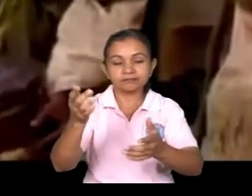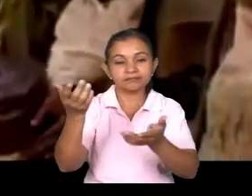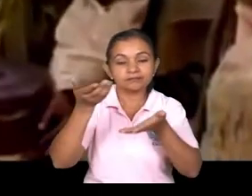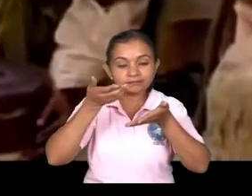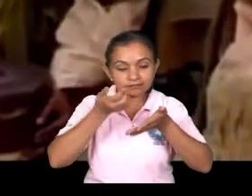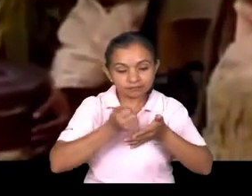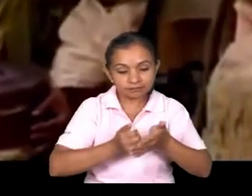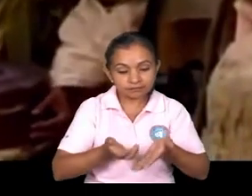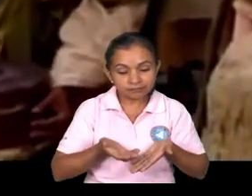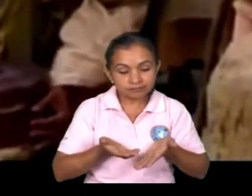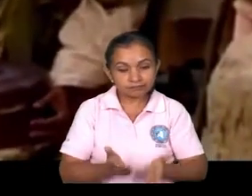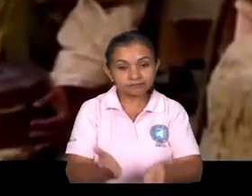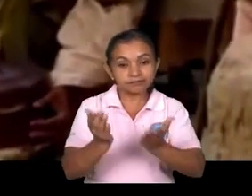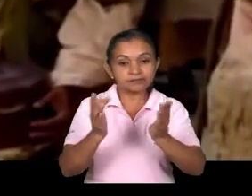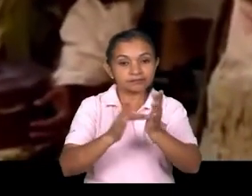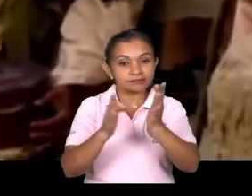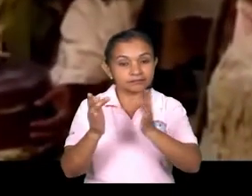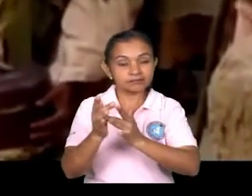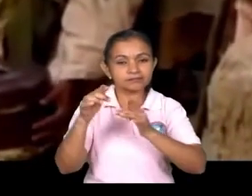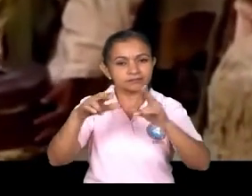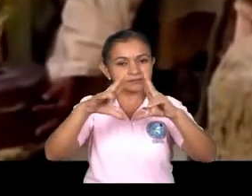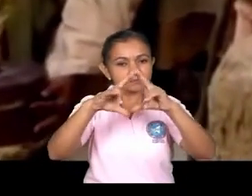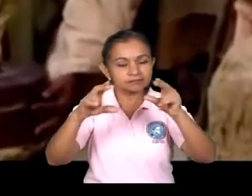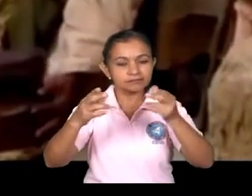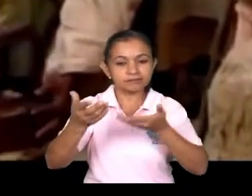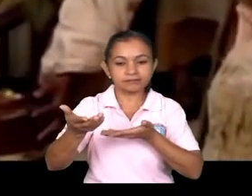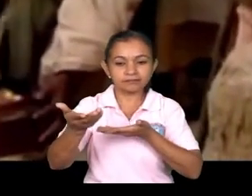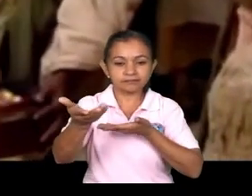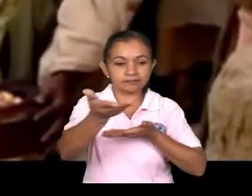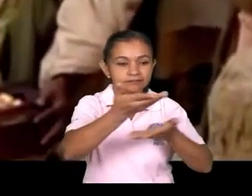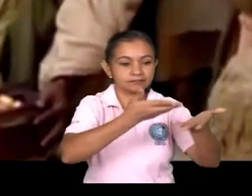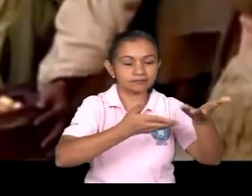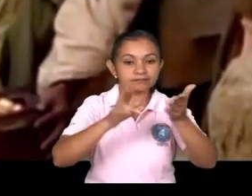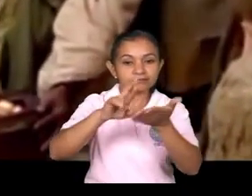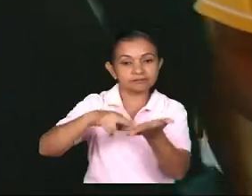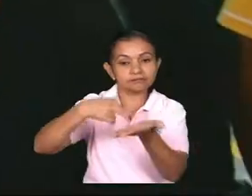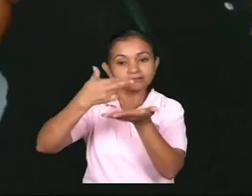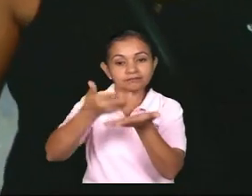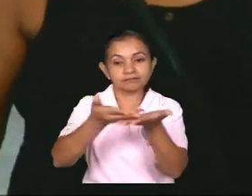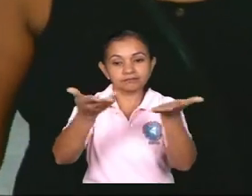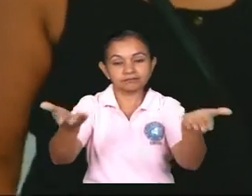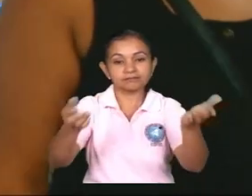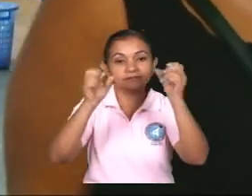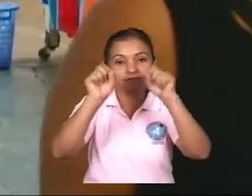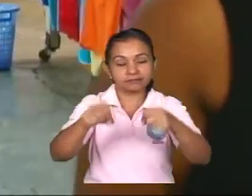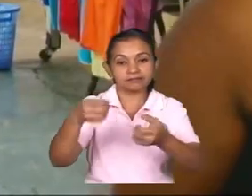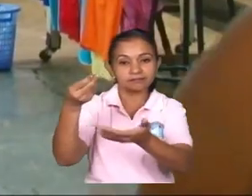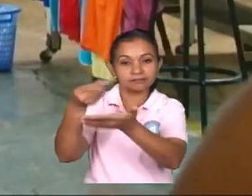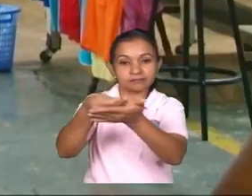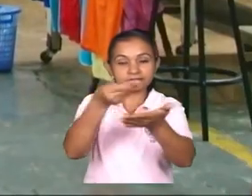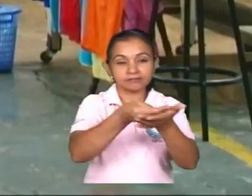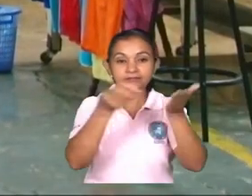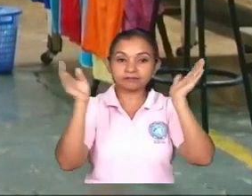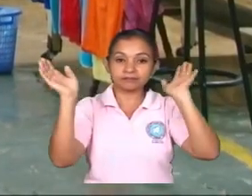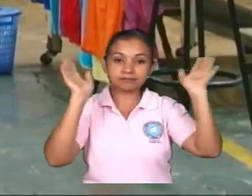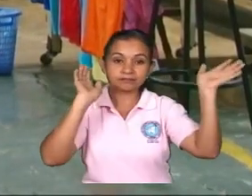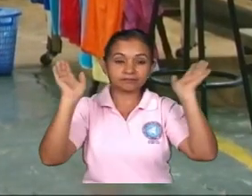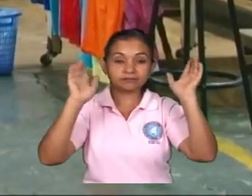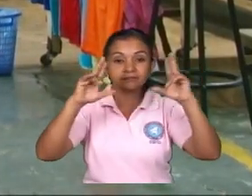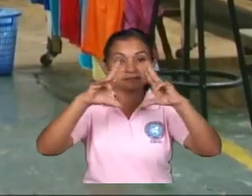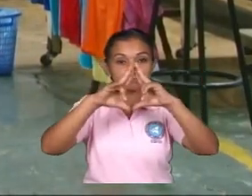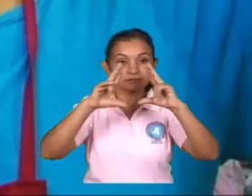mundo. Esta fecha es conmemorada en nuestro país con intercambios de obsequios y algunos de ellos se pueden adquirir en los mercados de nuestro